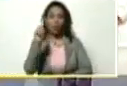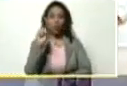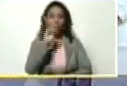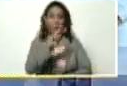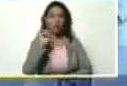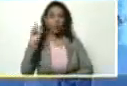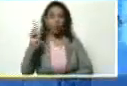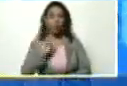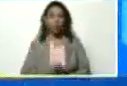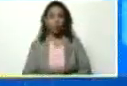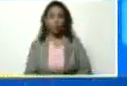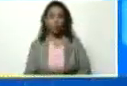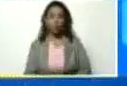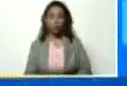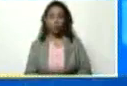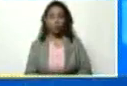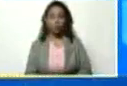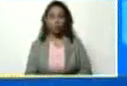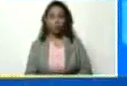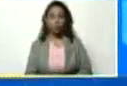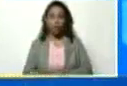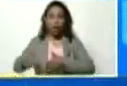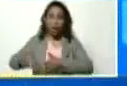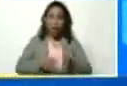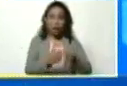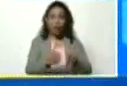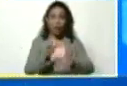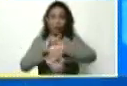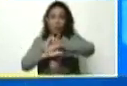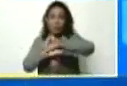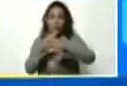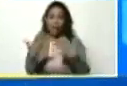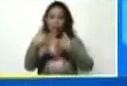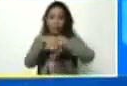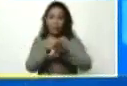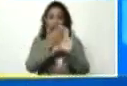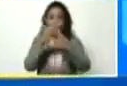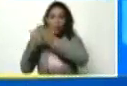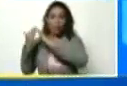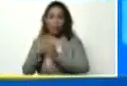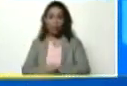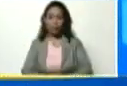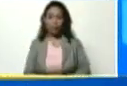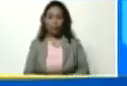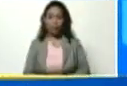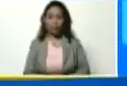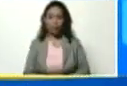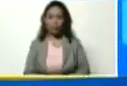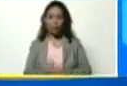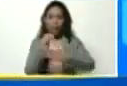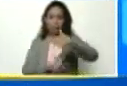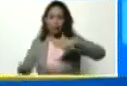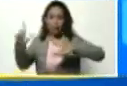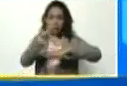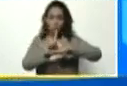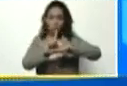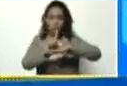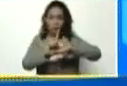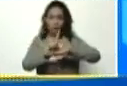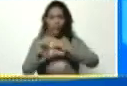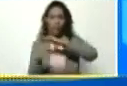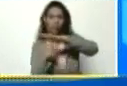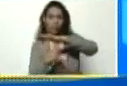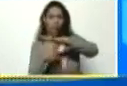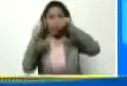22, en las carreras de Medicina Integral Comunitaria, Licenciatura y TSU